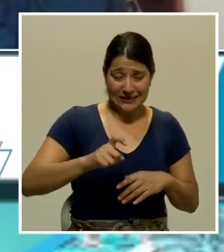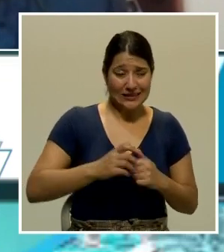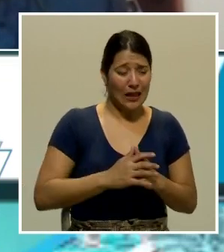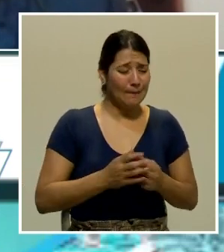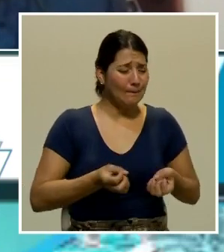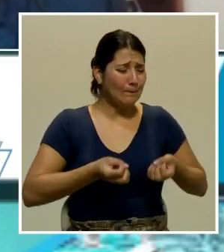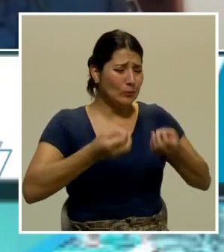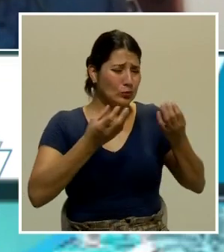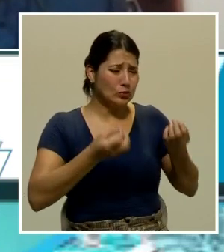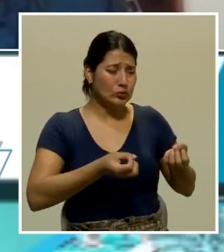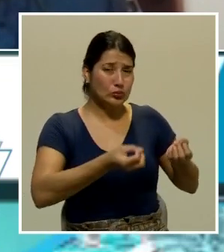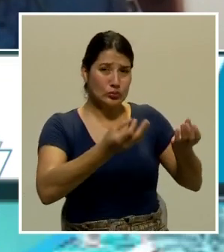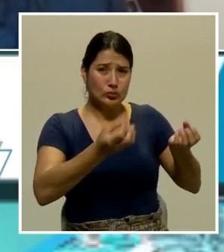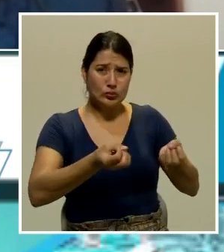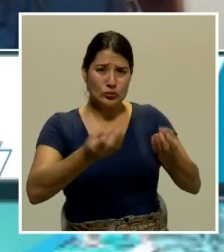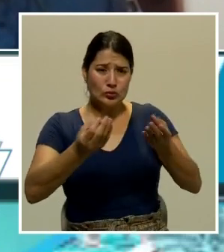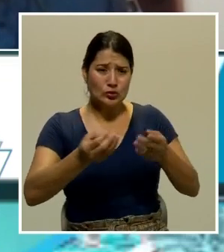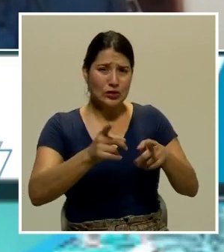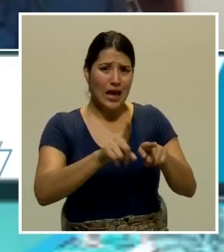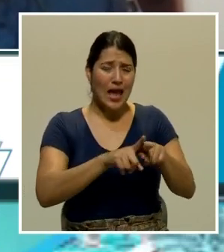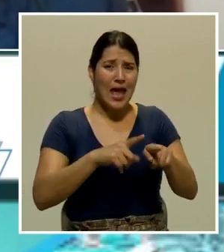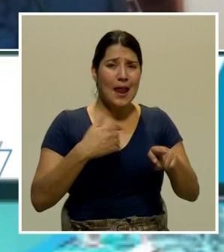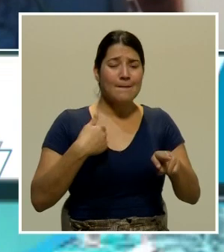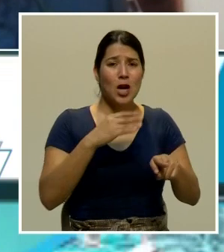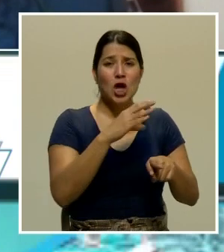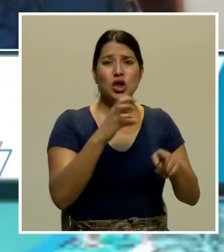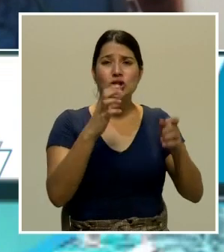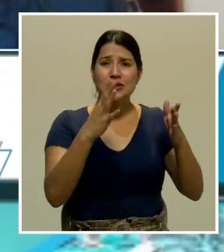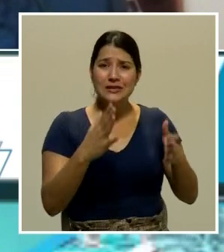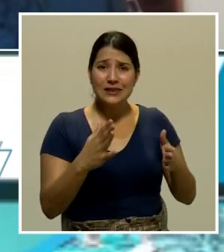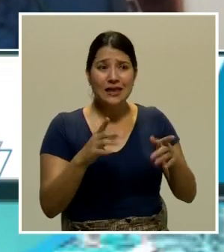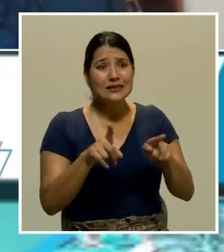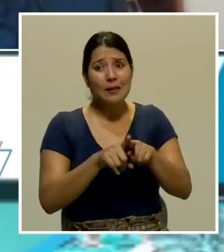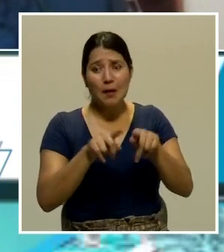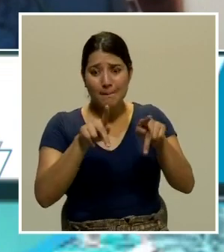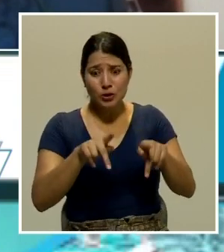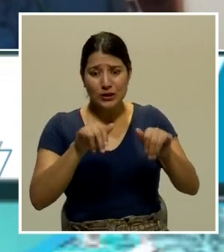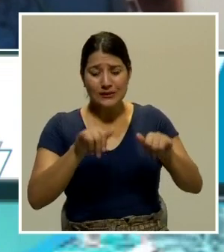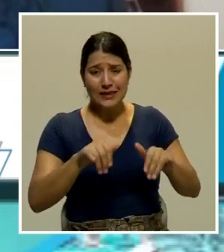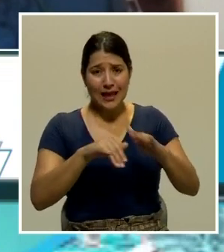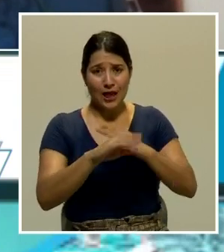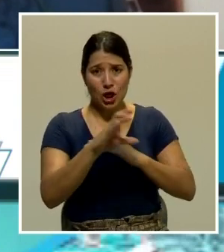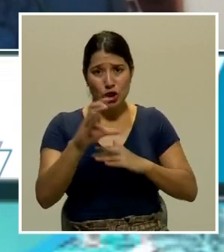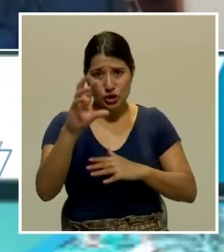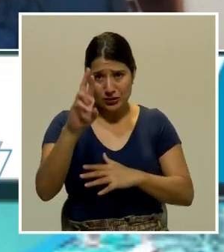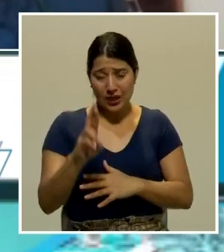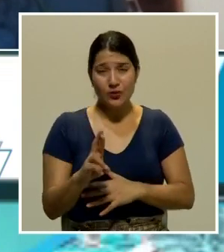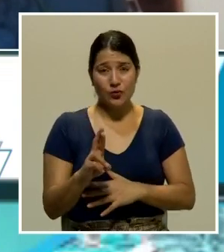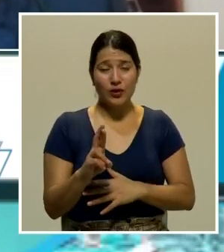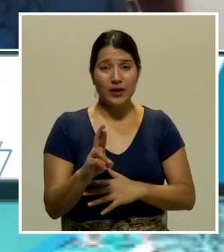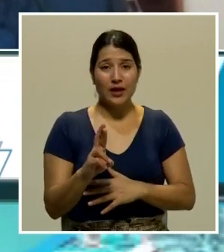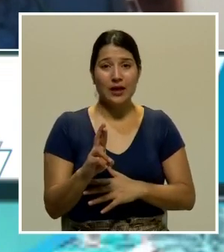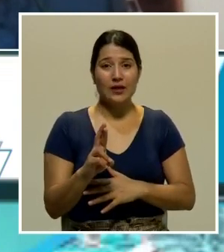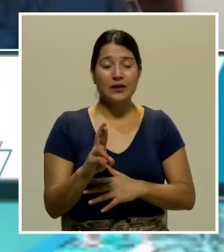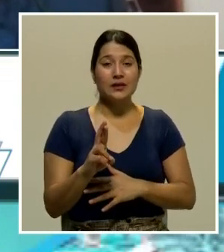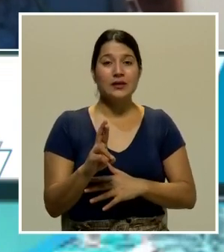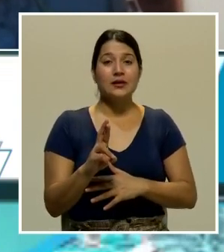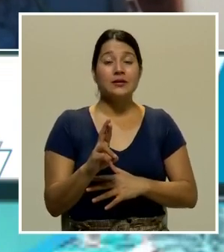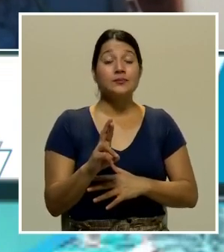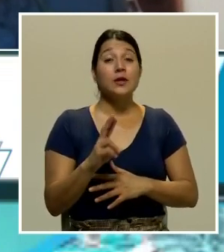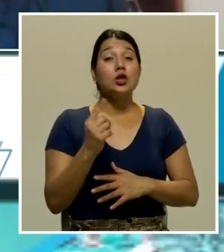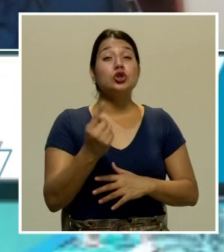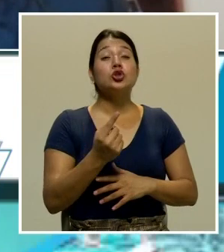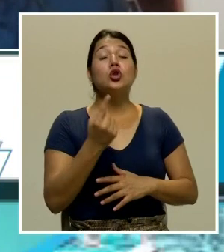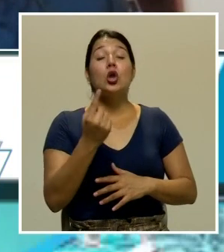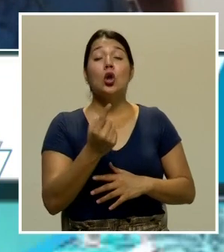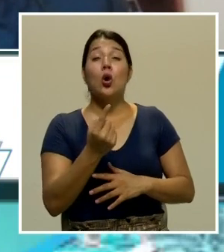de miles de hermanos costarricenses, de ciudadanos de Costa Rica, más allá de donde hayan nacido. Solo un